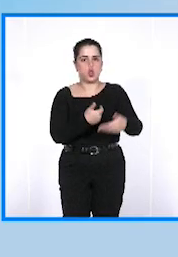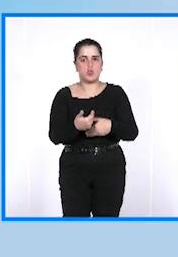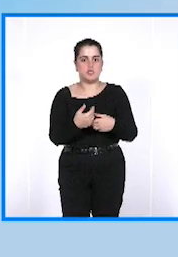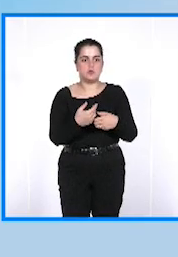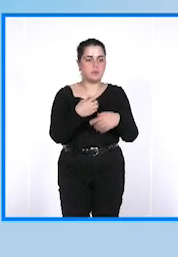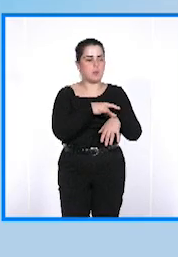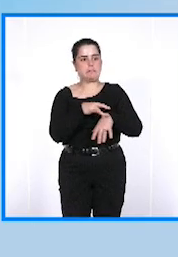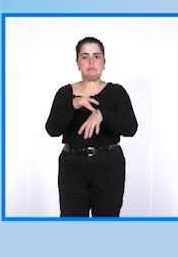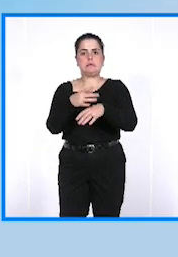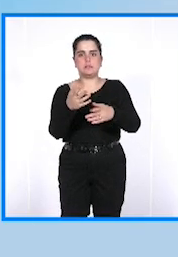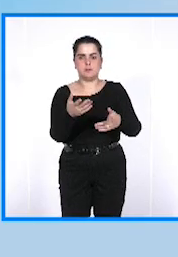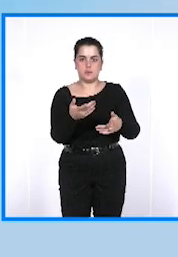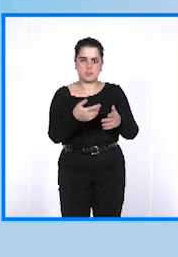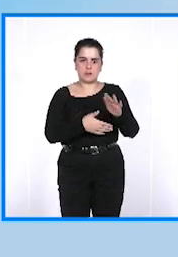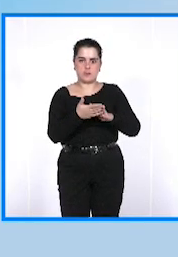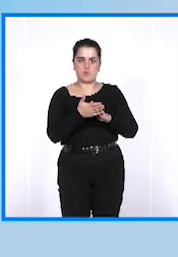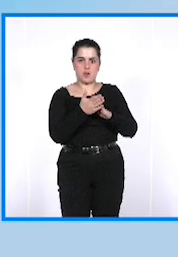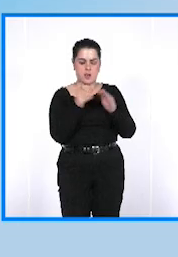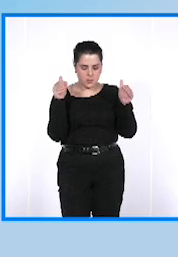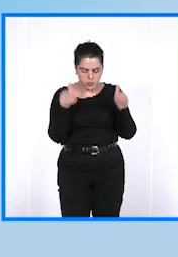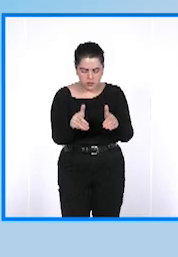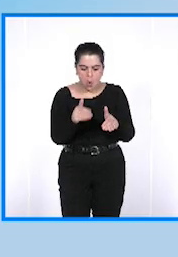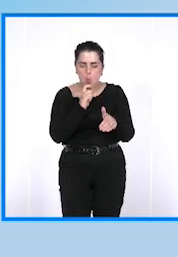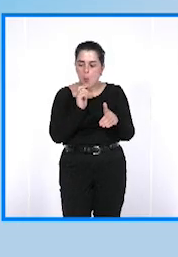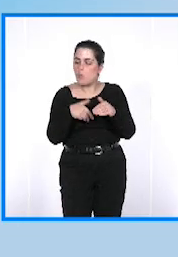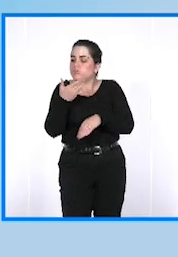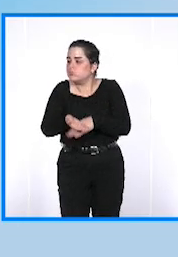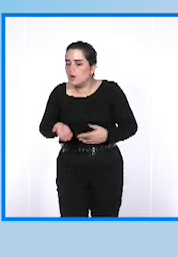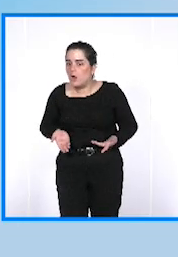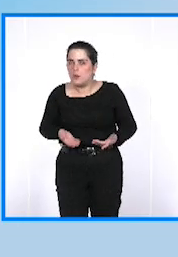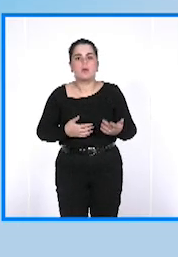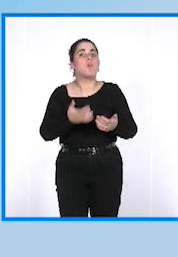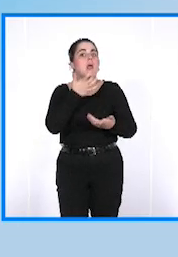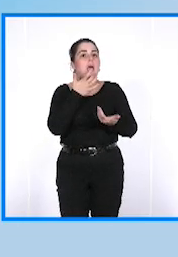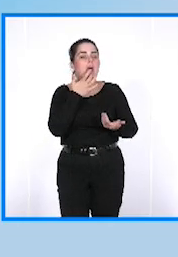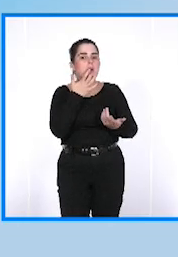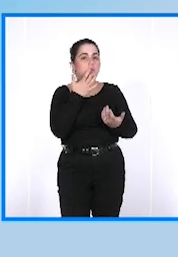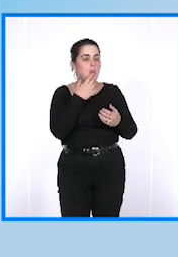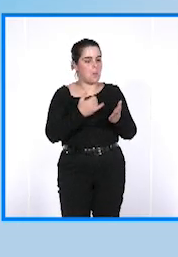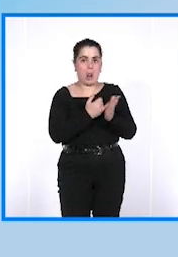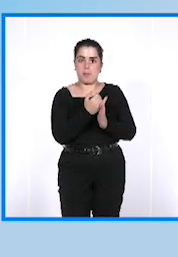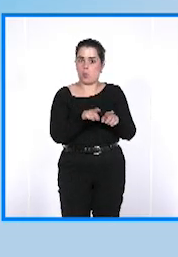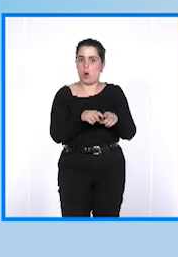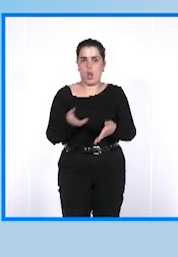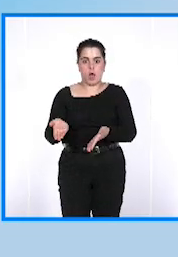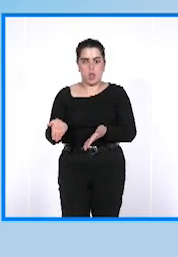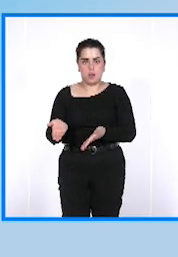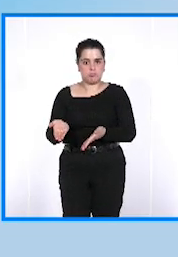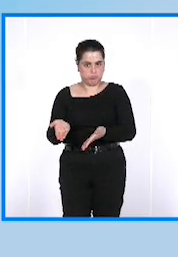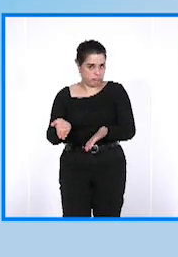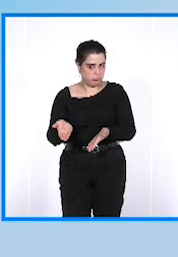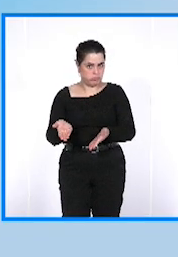y que nos ponga foco que nos diga cómo ir no un un mapa por ejemplo con como este e